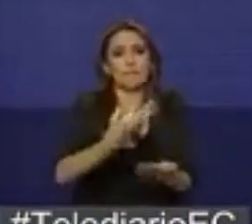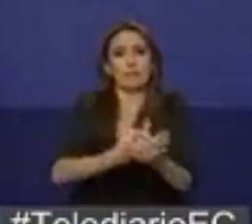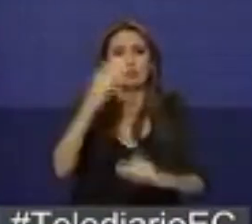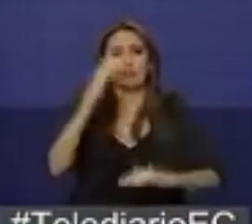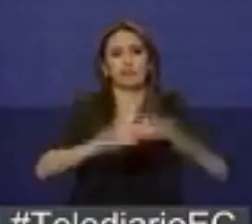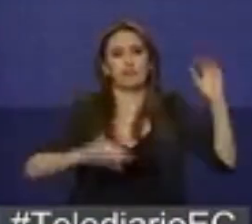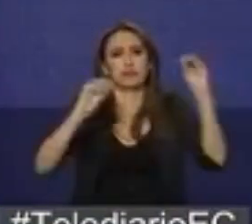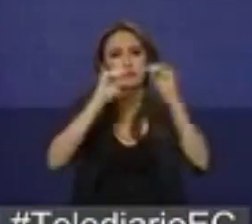erradas